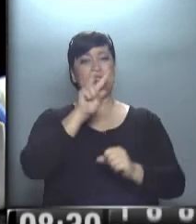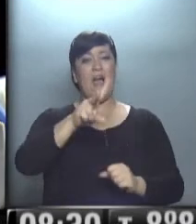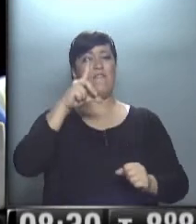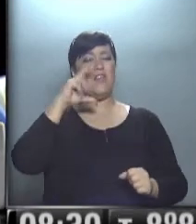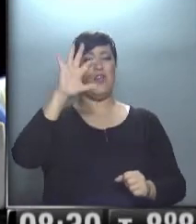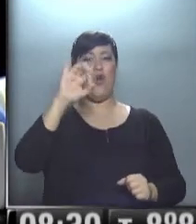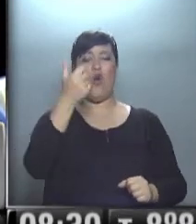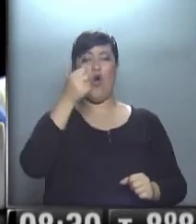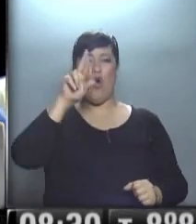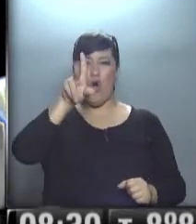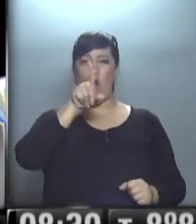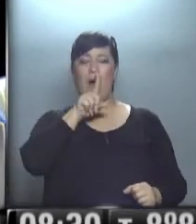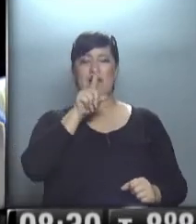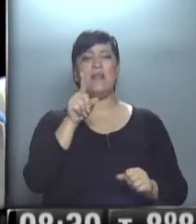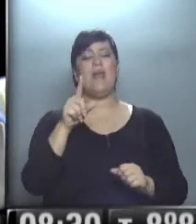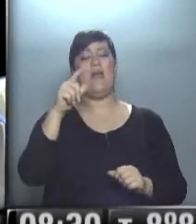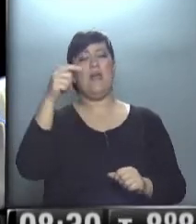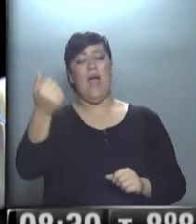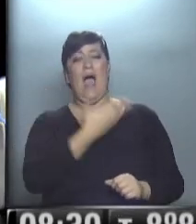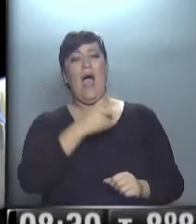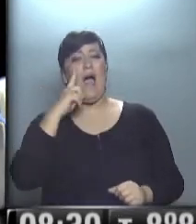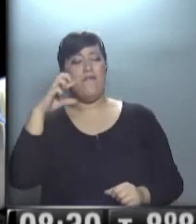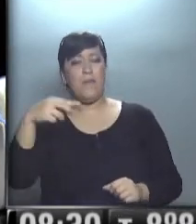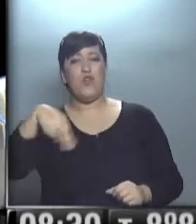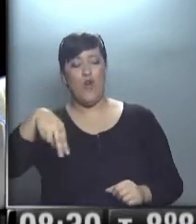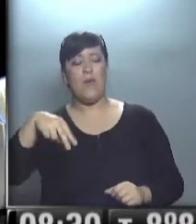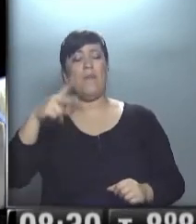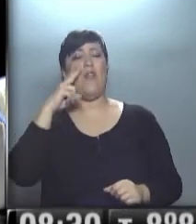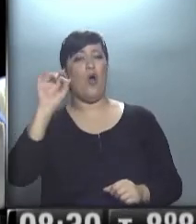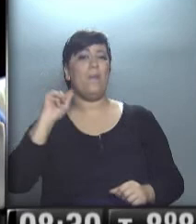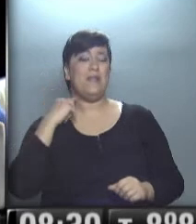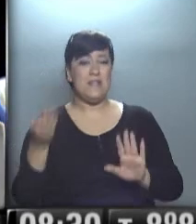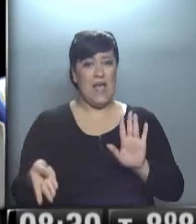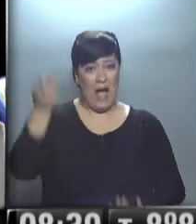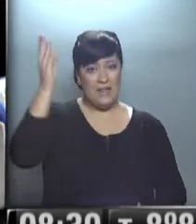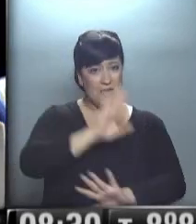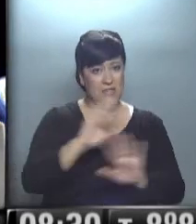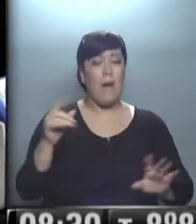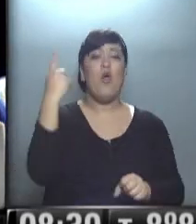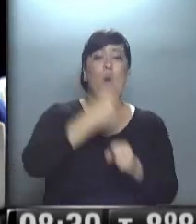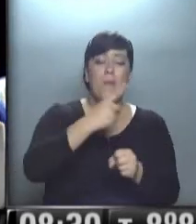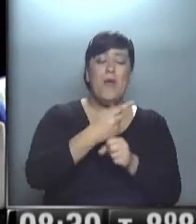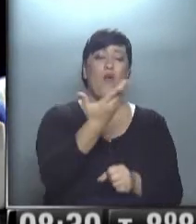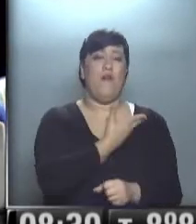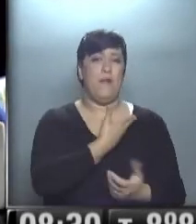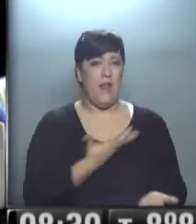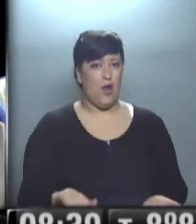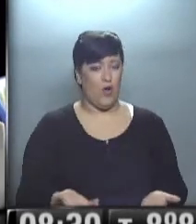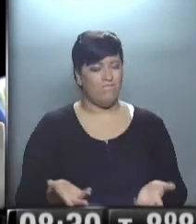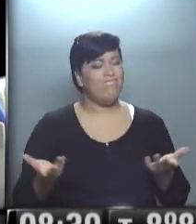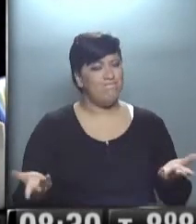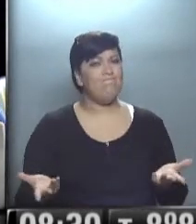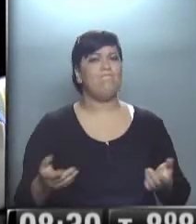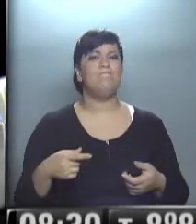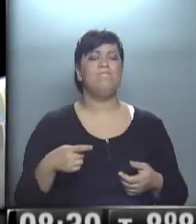tuvo alta nací en noviembre del 2013 y su primer negocio fue en febrero llama la atención en primer lugar